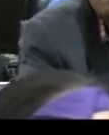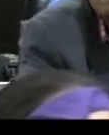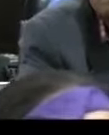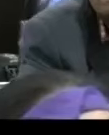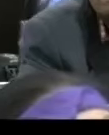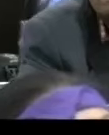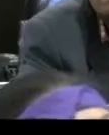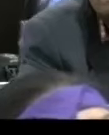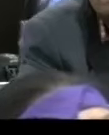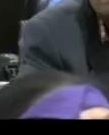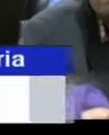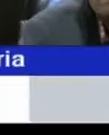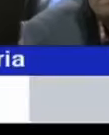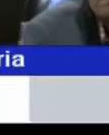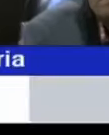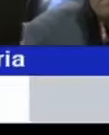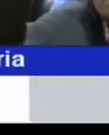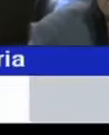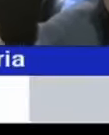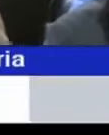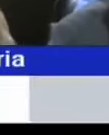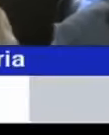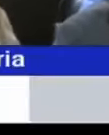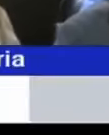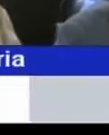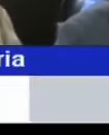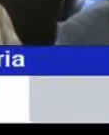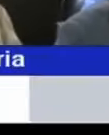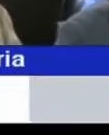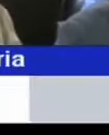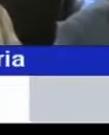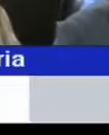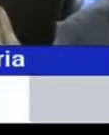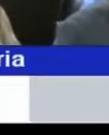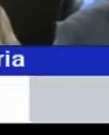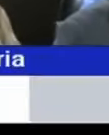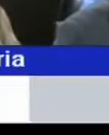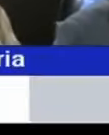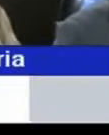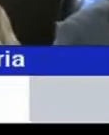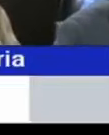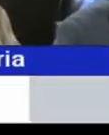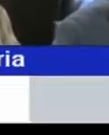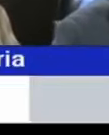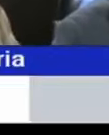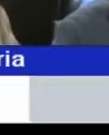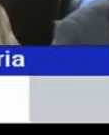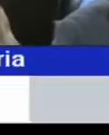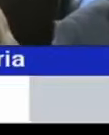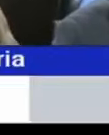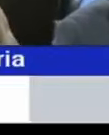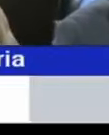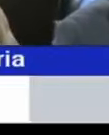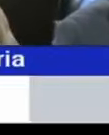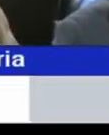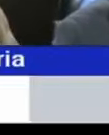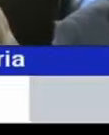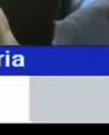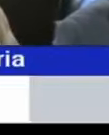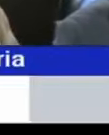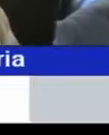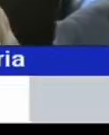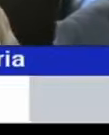en positivo de lo que va en este proyecto de ley orgánica para la igualdad de las mujeres que